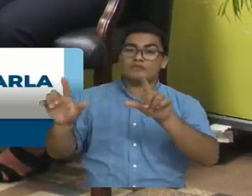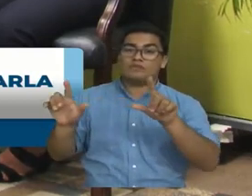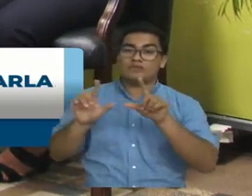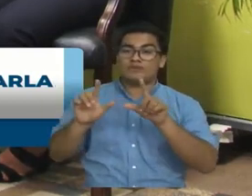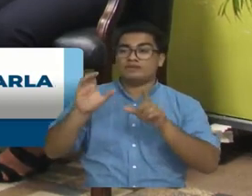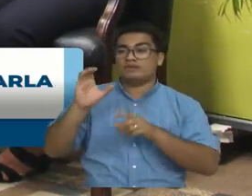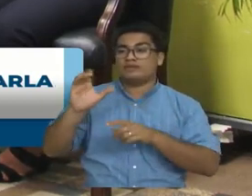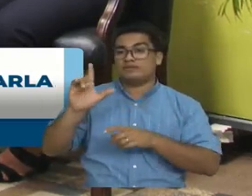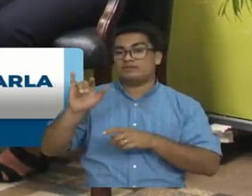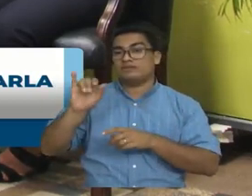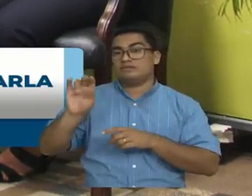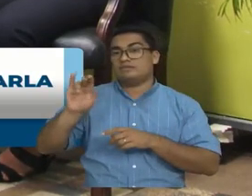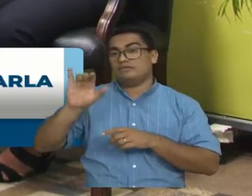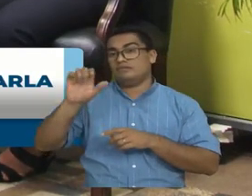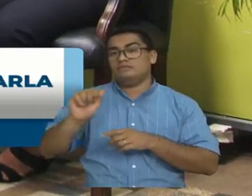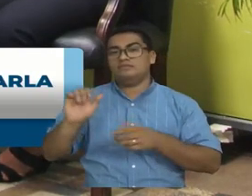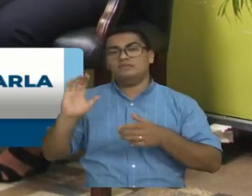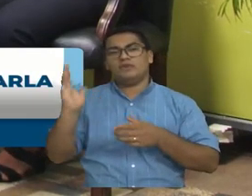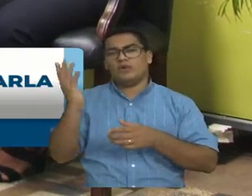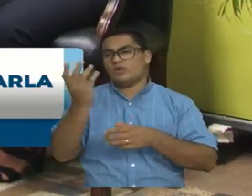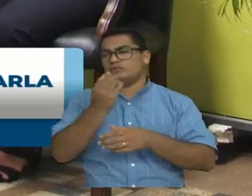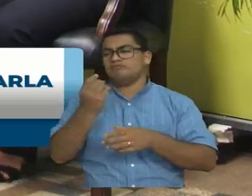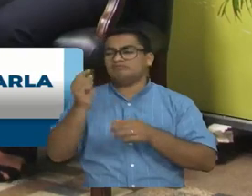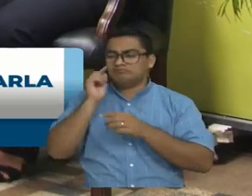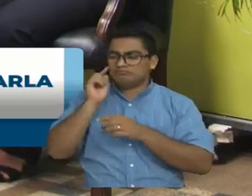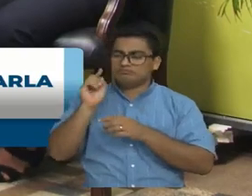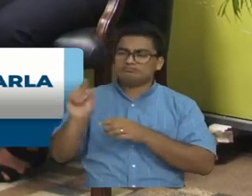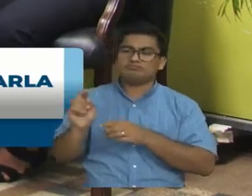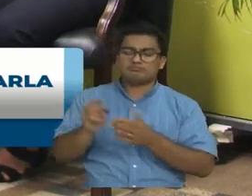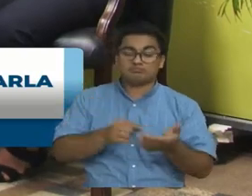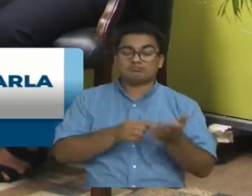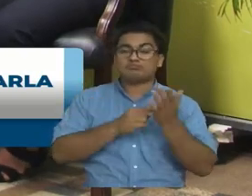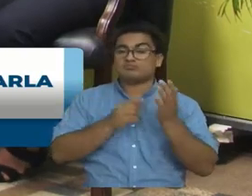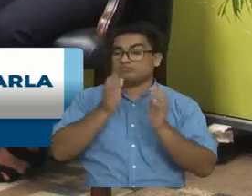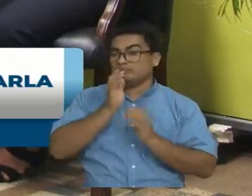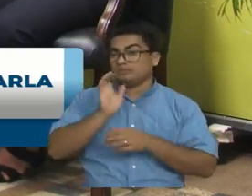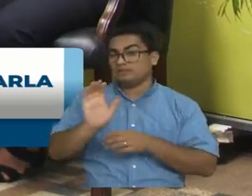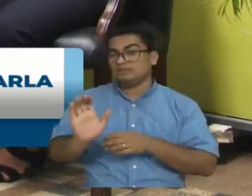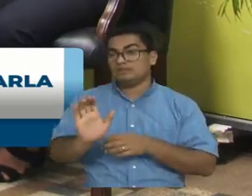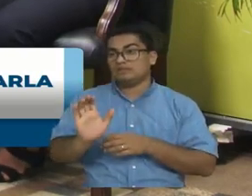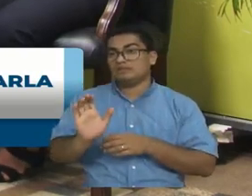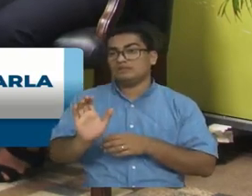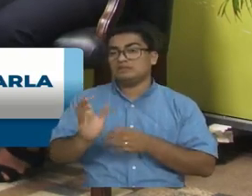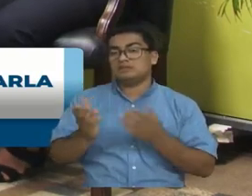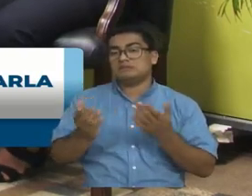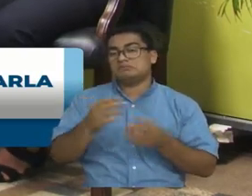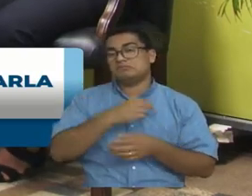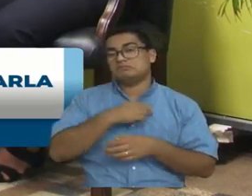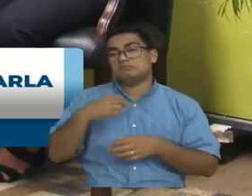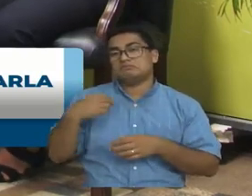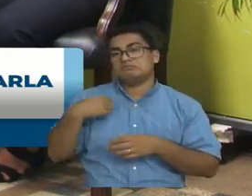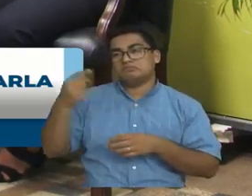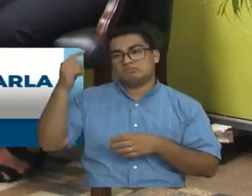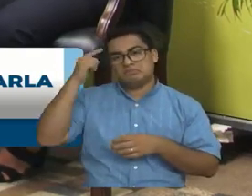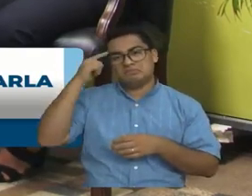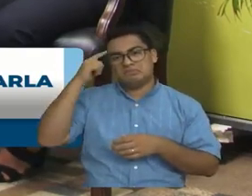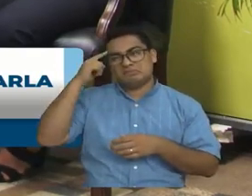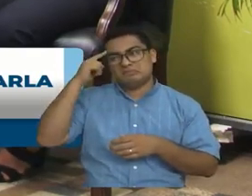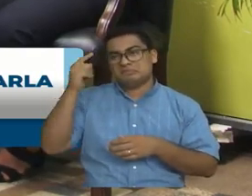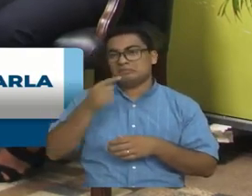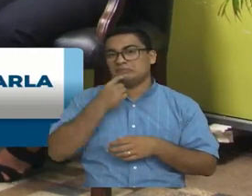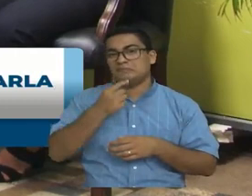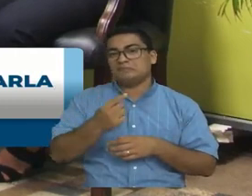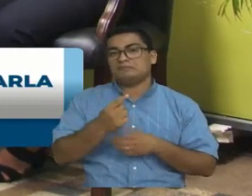todos los hallazgos que encontramos en el niño de la edad escolar, nosotros consideramos, y así lo refiere la